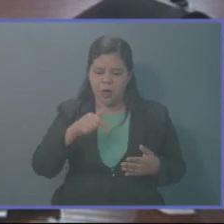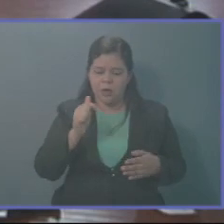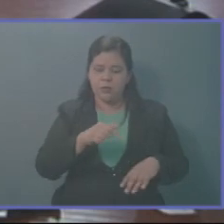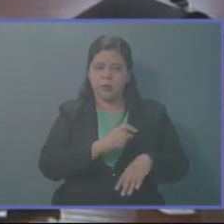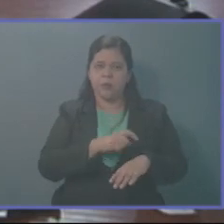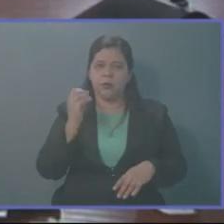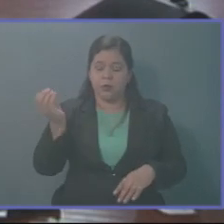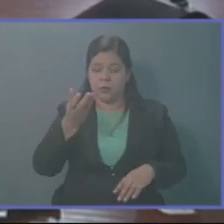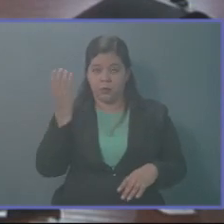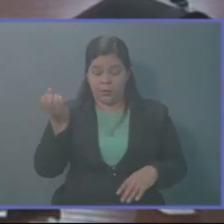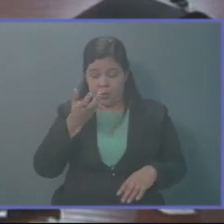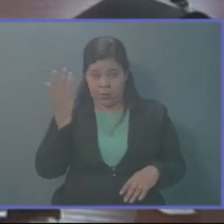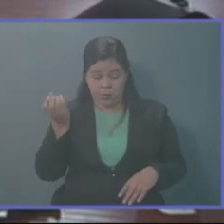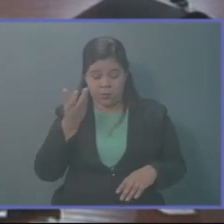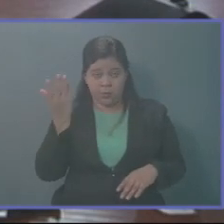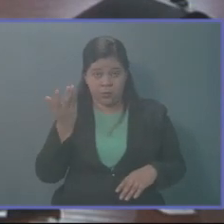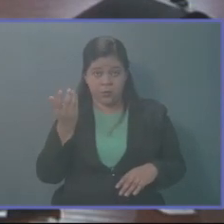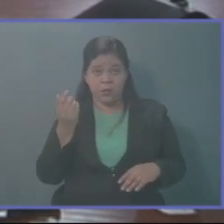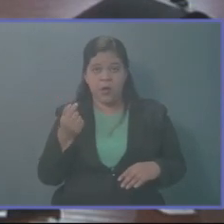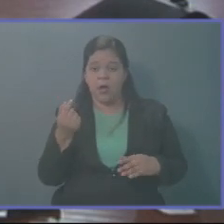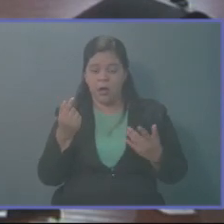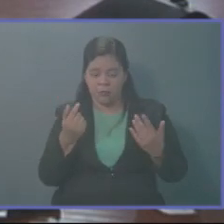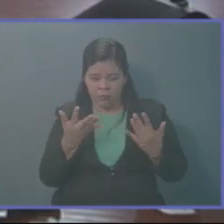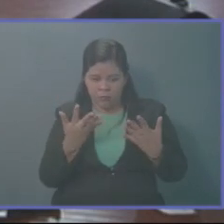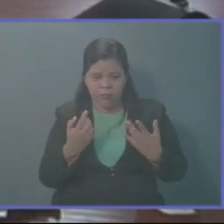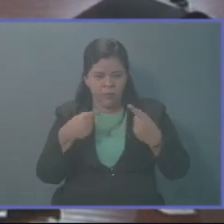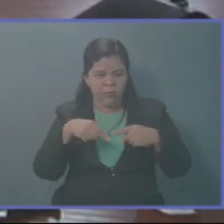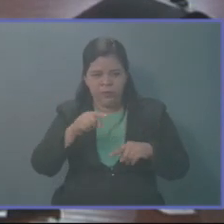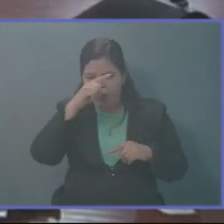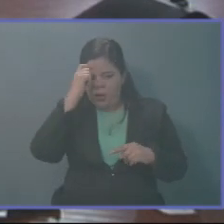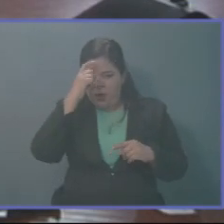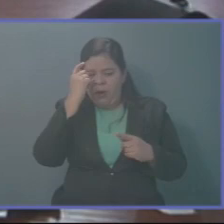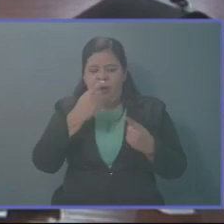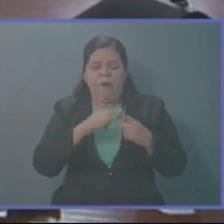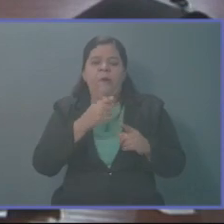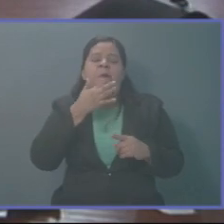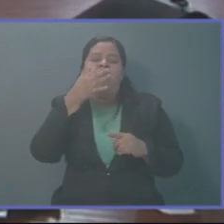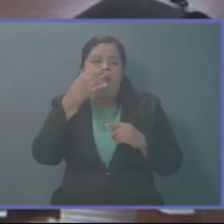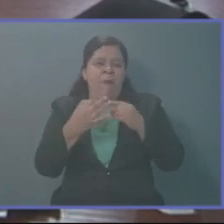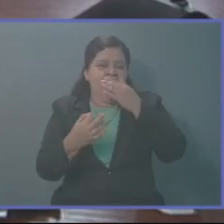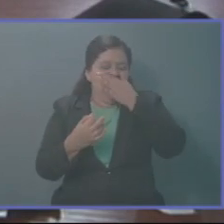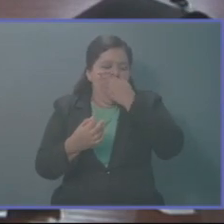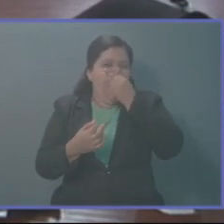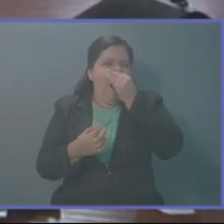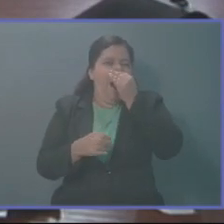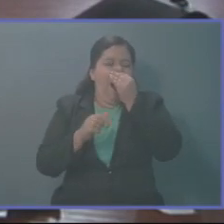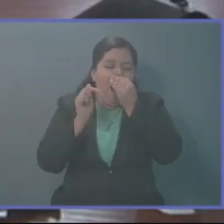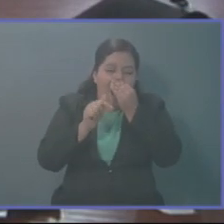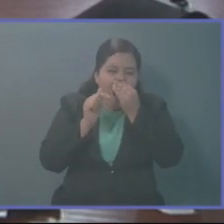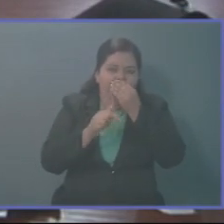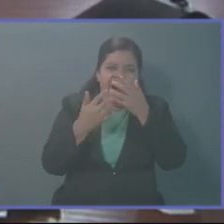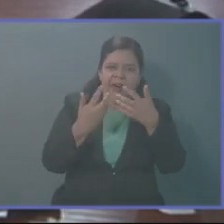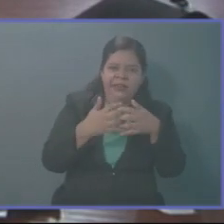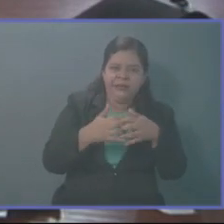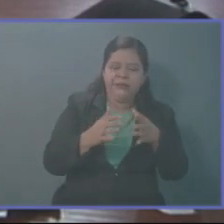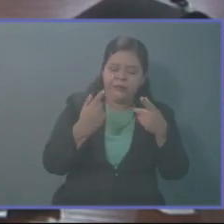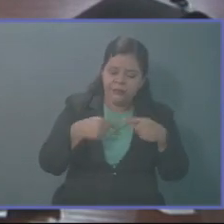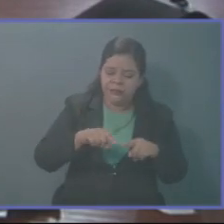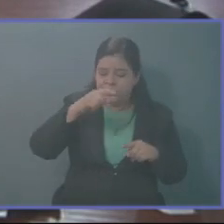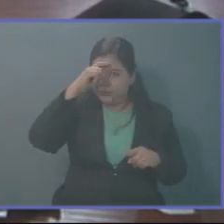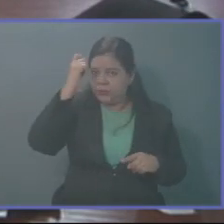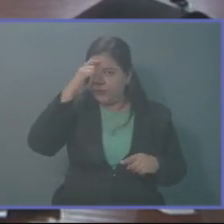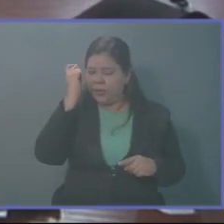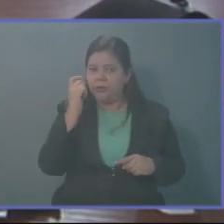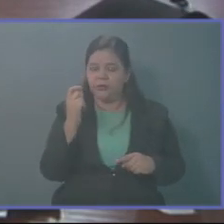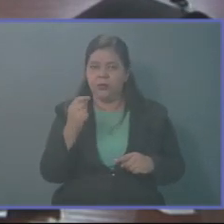la cuarentena, a funcionar. Pero el hecho cierto es que aún esas empresas han funcionado con sus